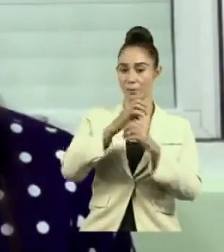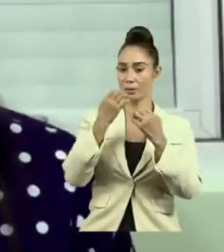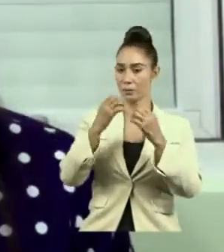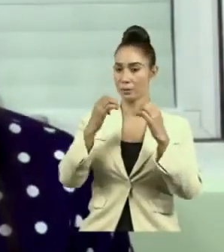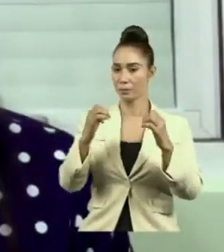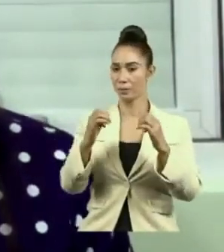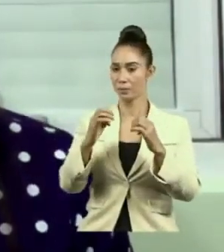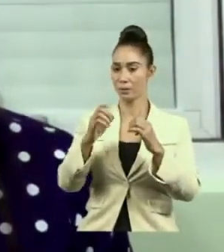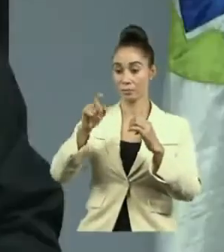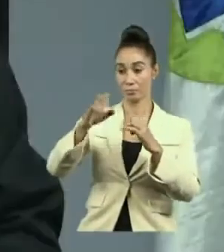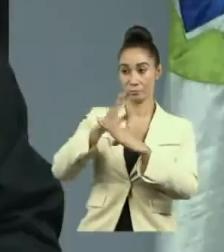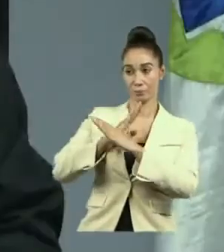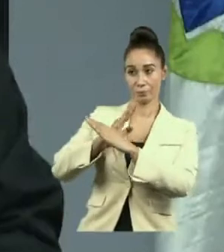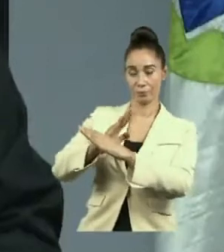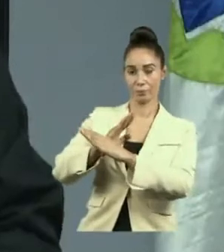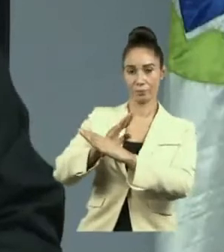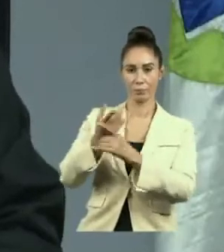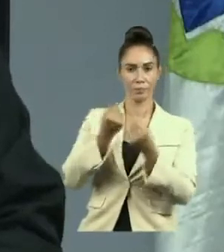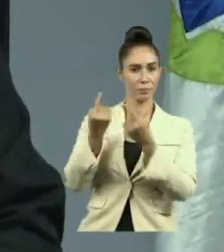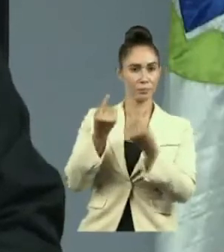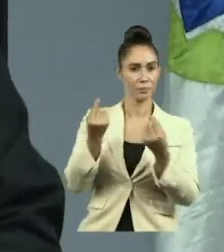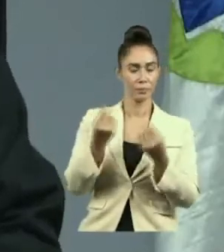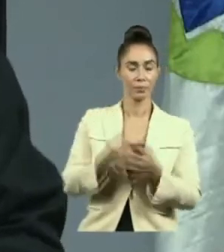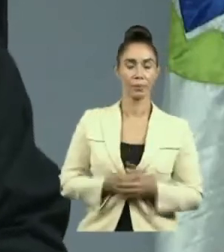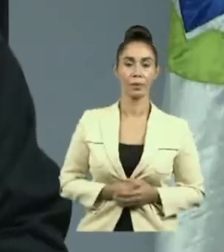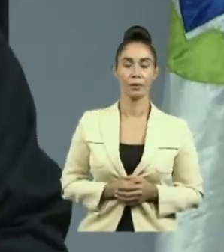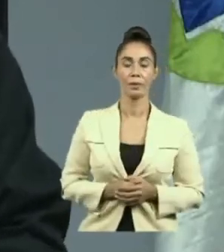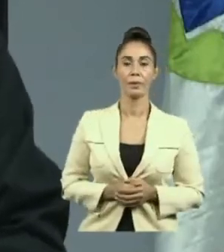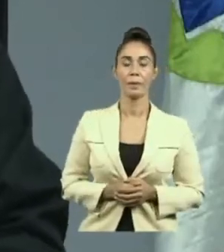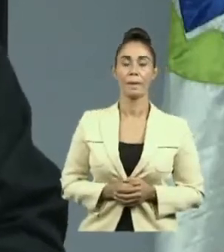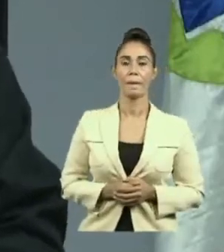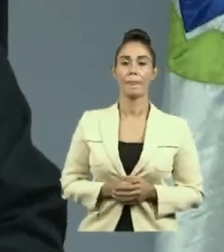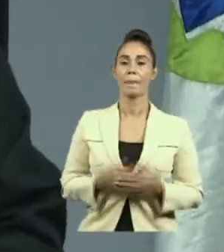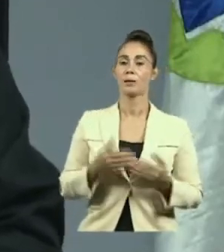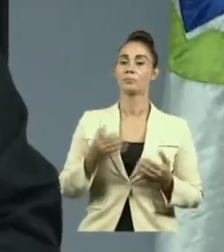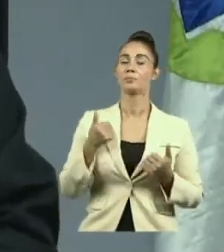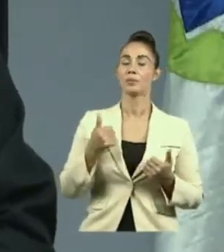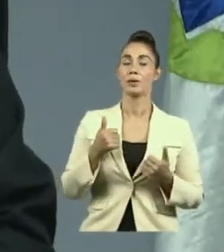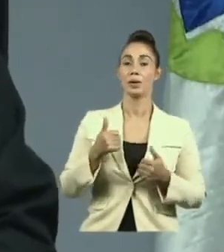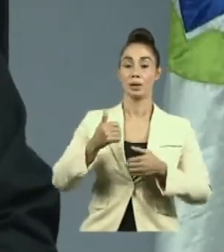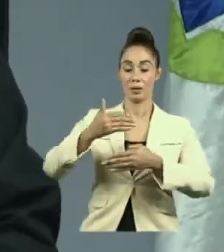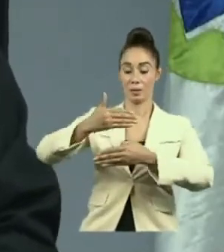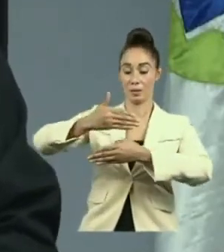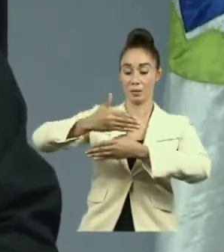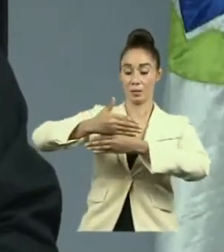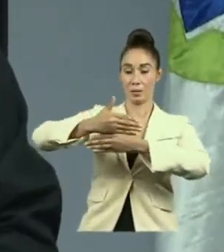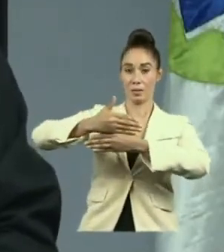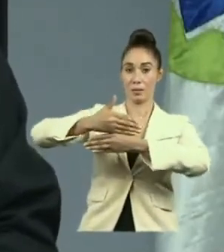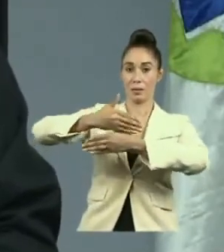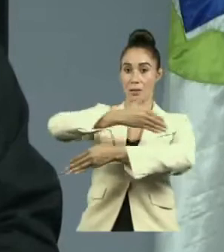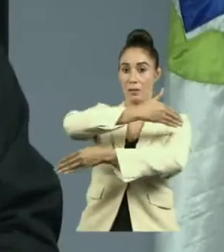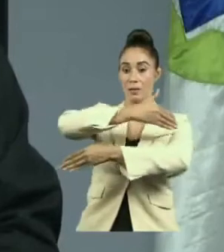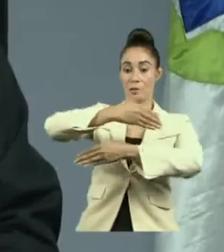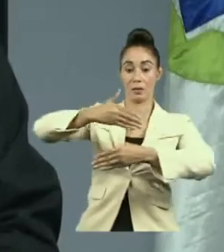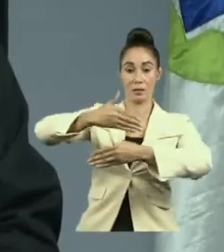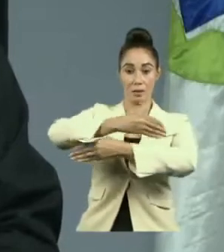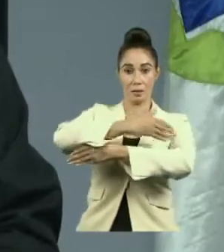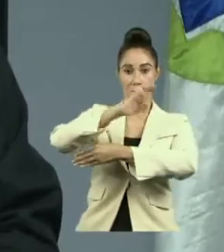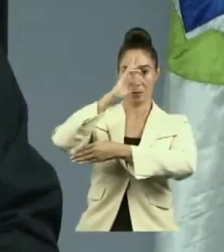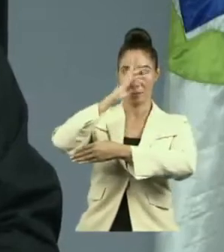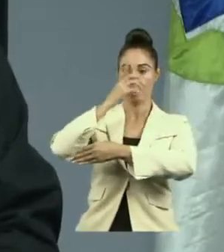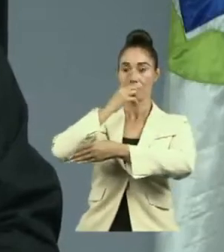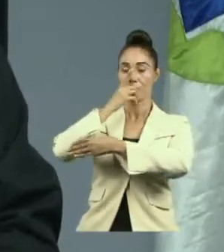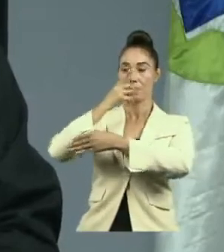país y en la frontera en estos momentos las agencias principales están de